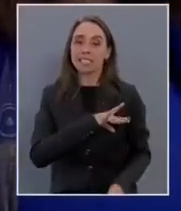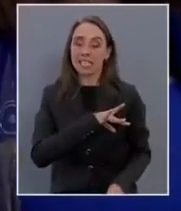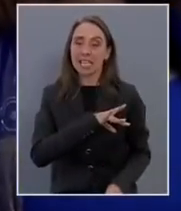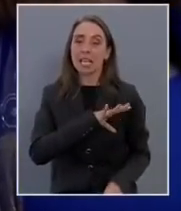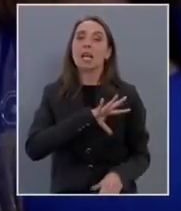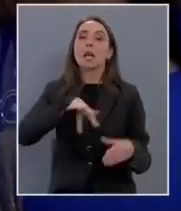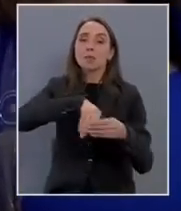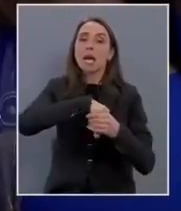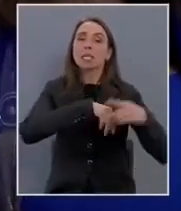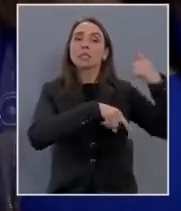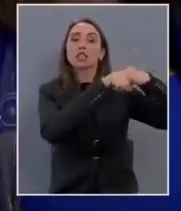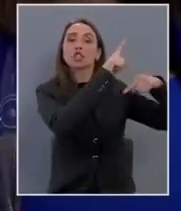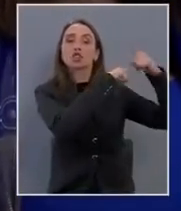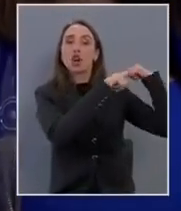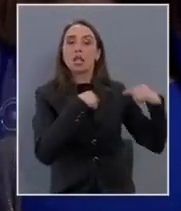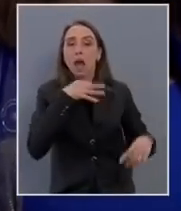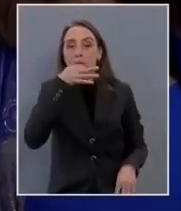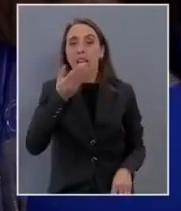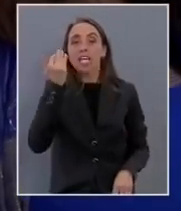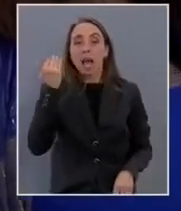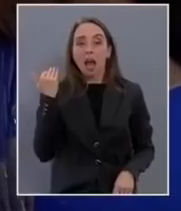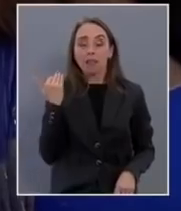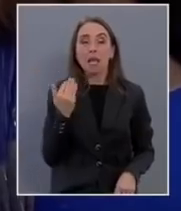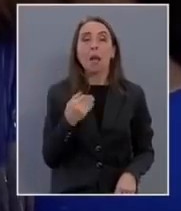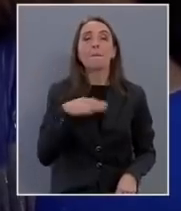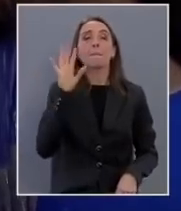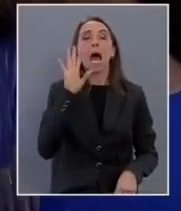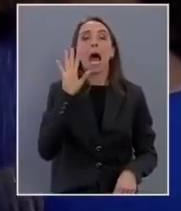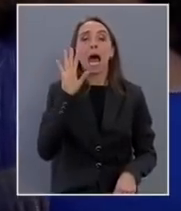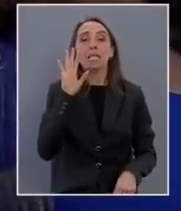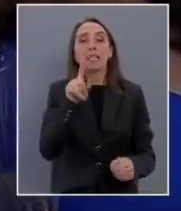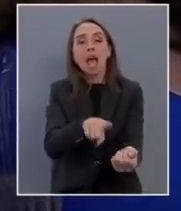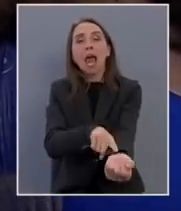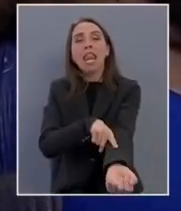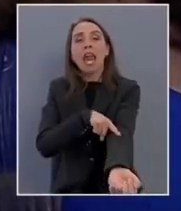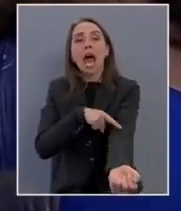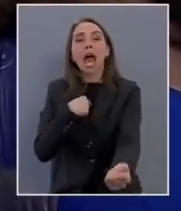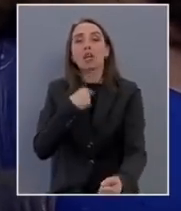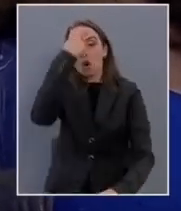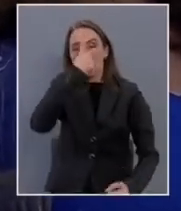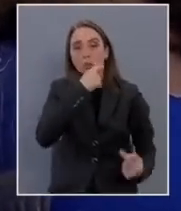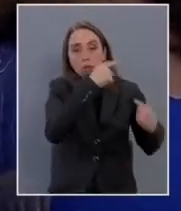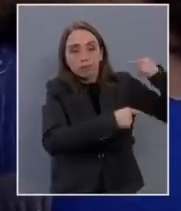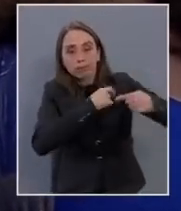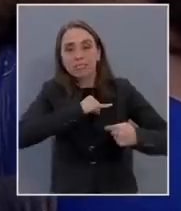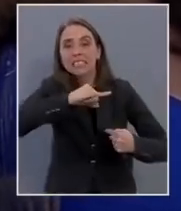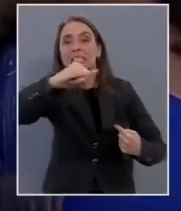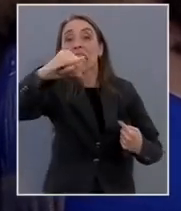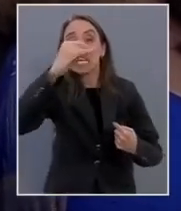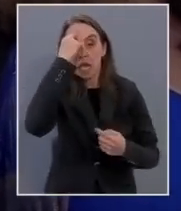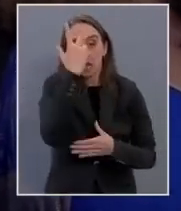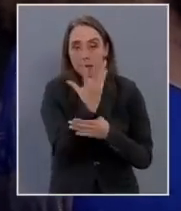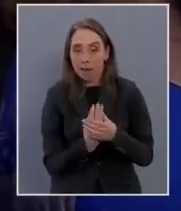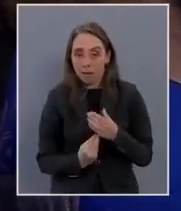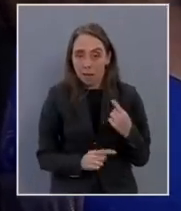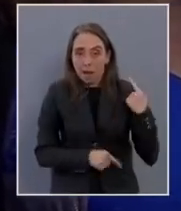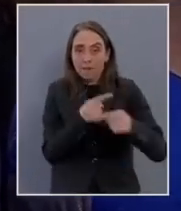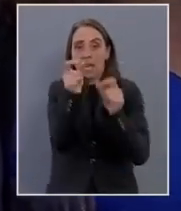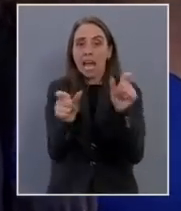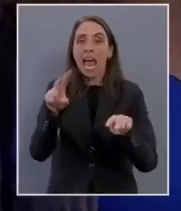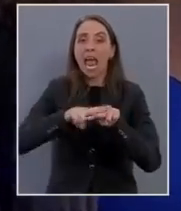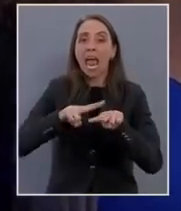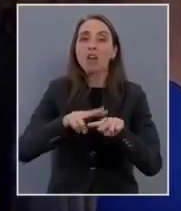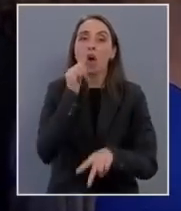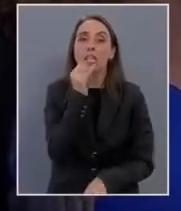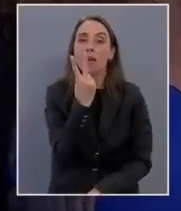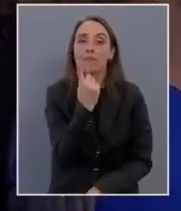ser parte de una historia que, como he dicho en anteriores ocasiones, es mucho más larga que uno mismo. Y el estar aquí con los próceres de Iquique del